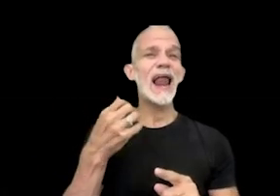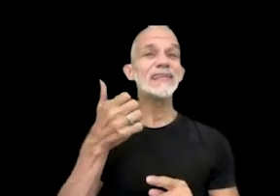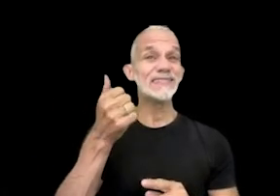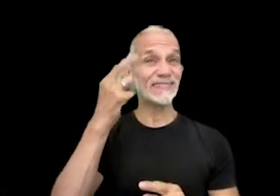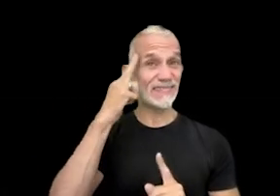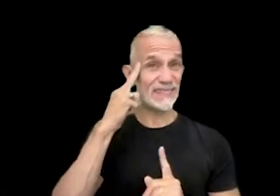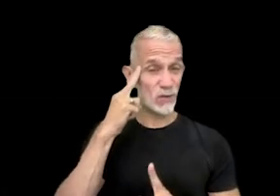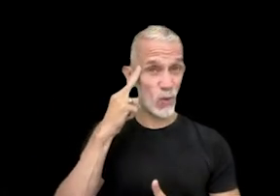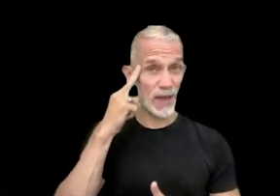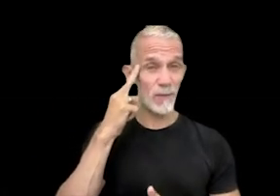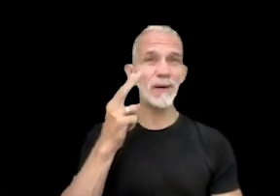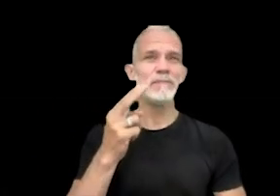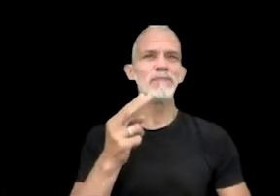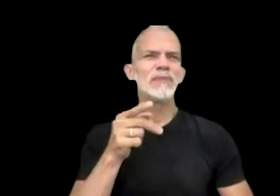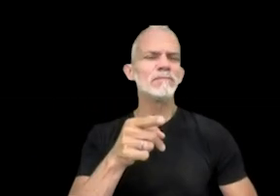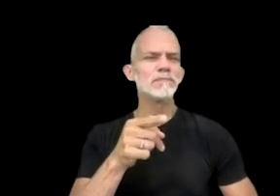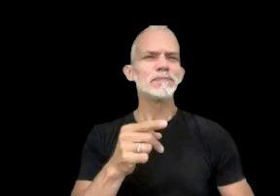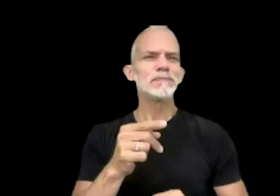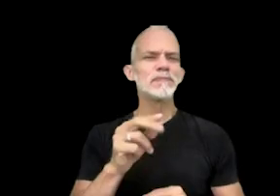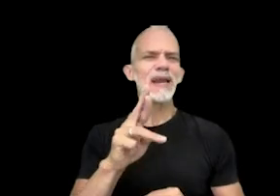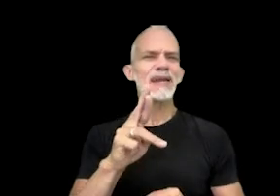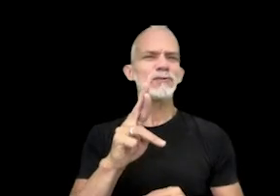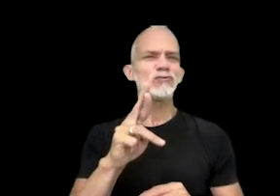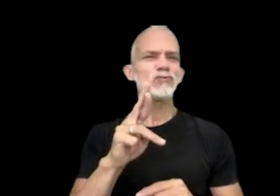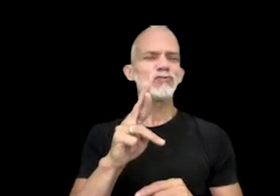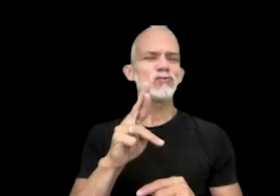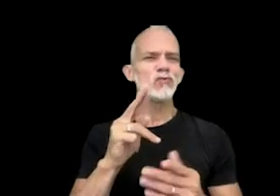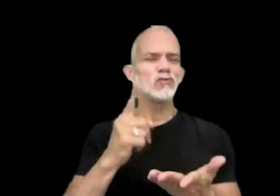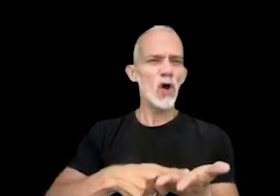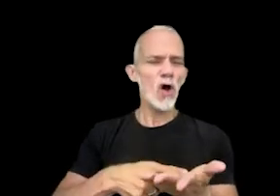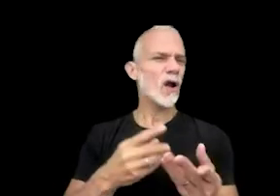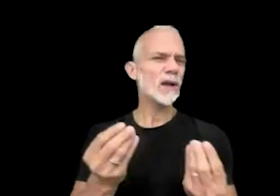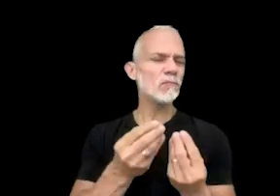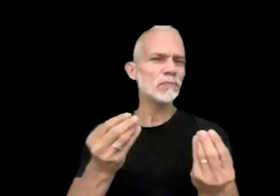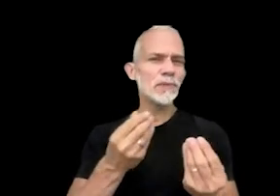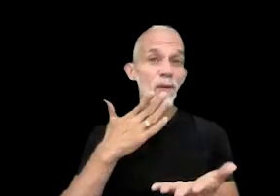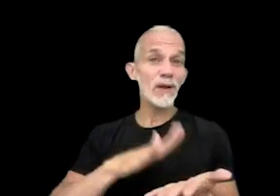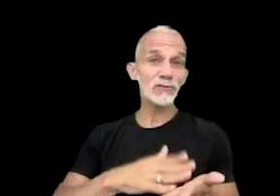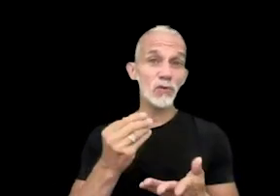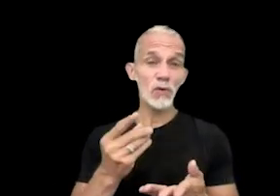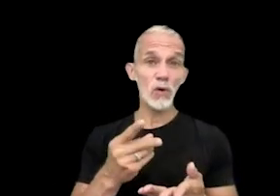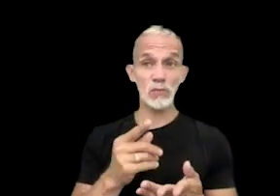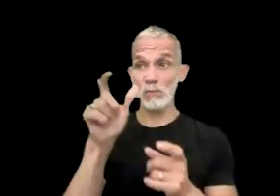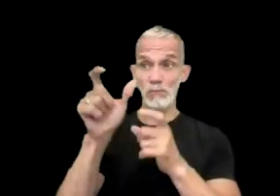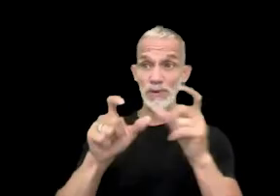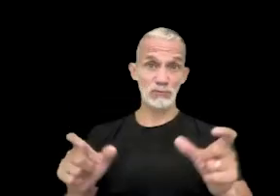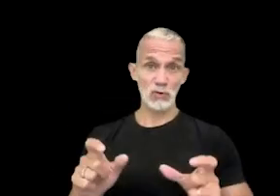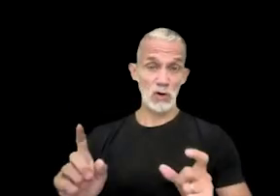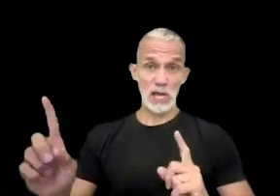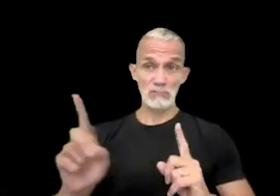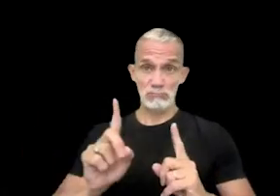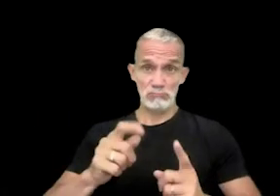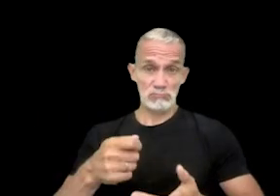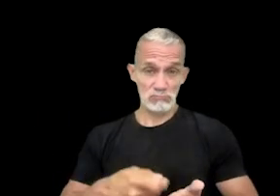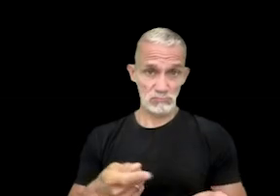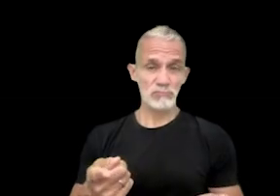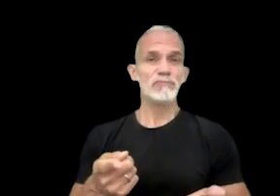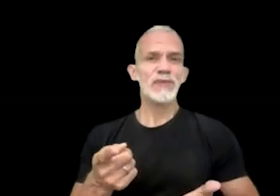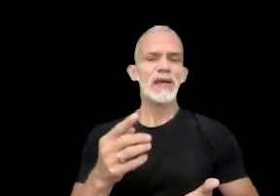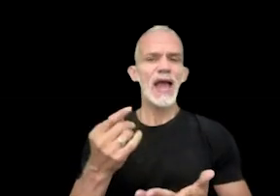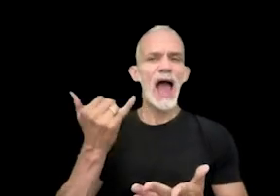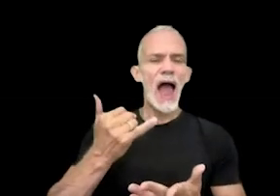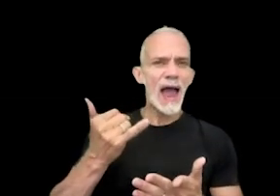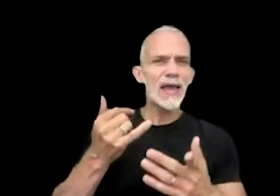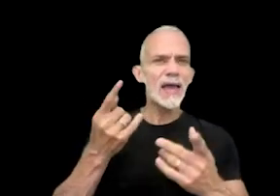69, la cual se hace referencia a todos aquellos contribuyentes que realicen